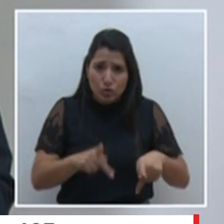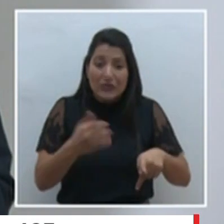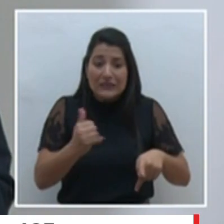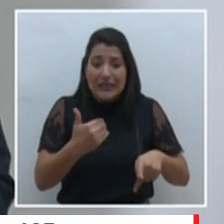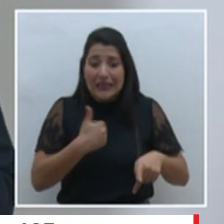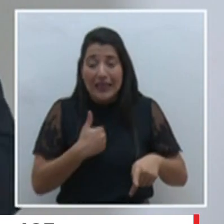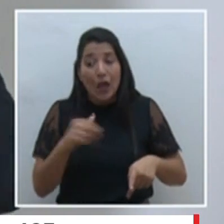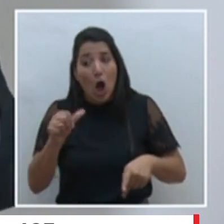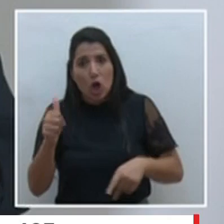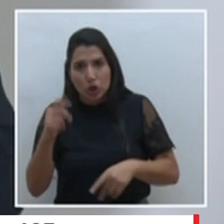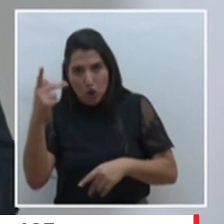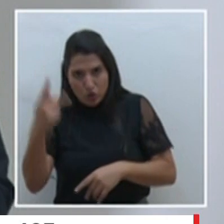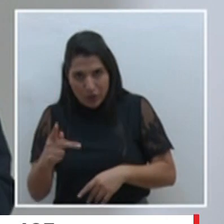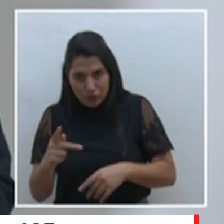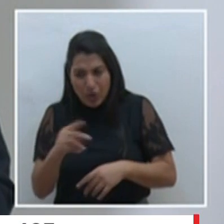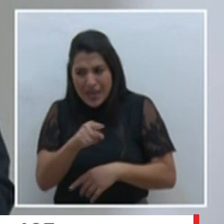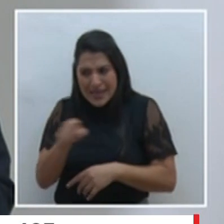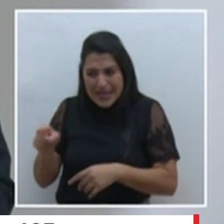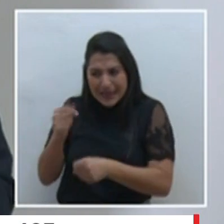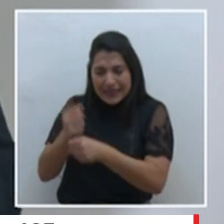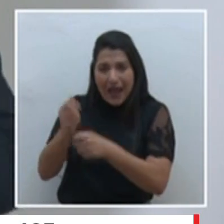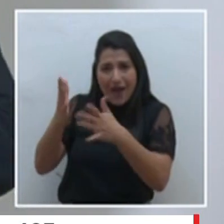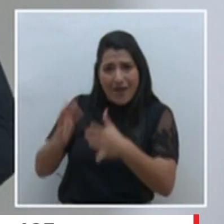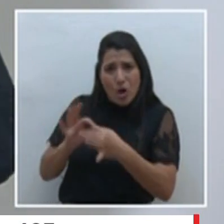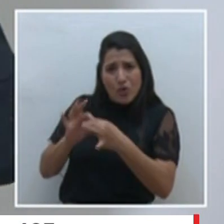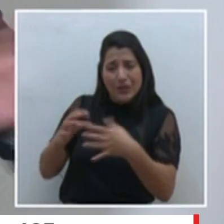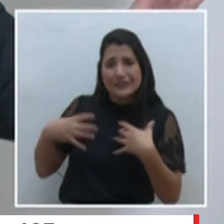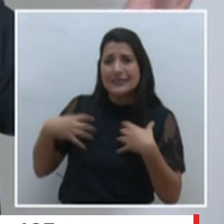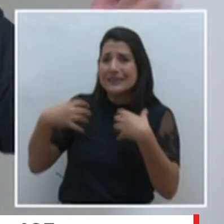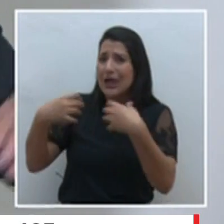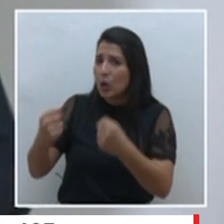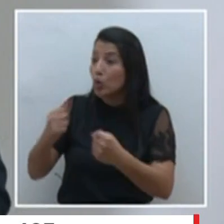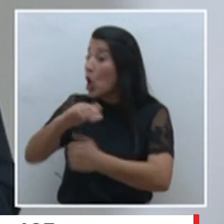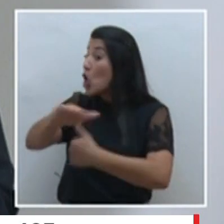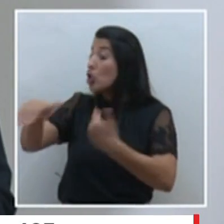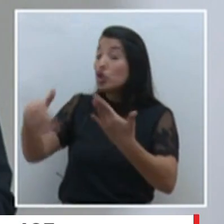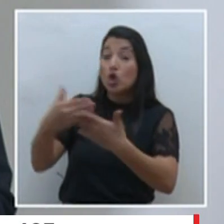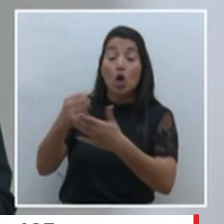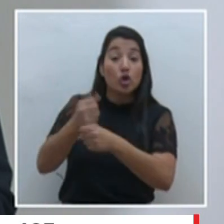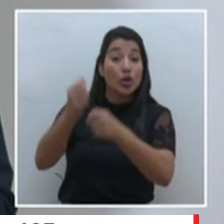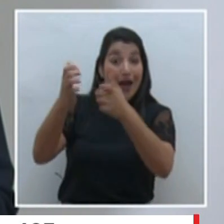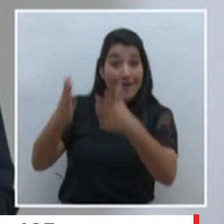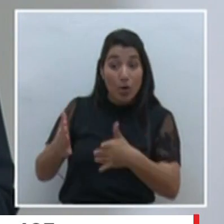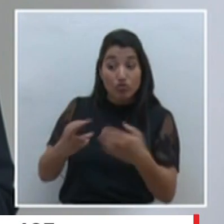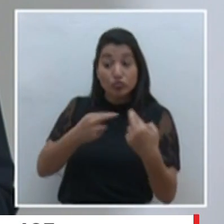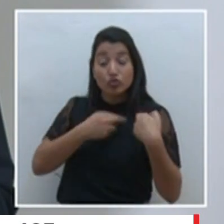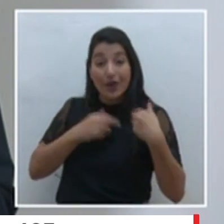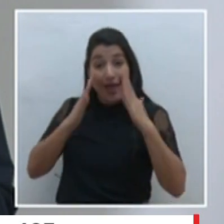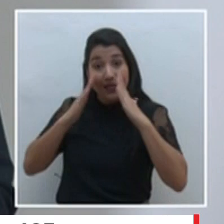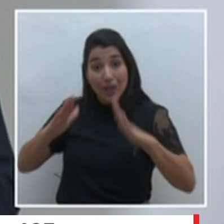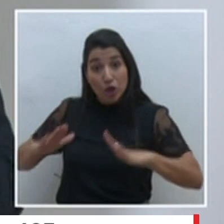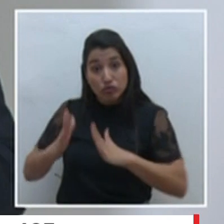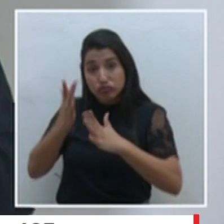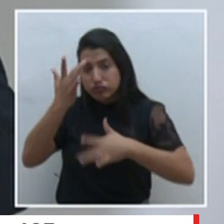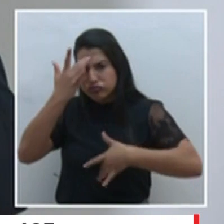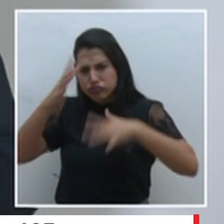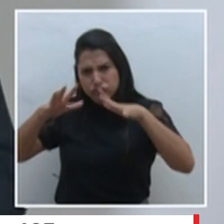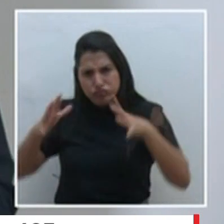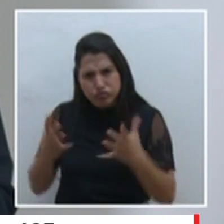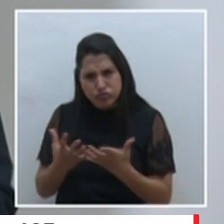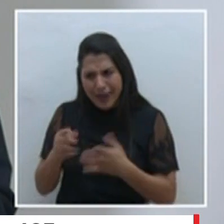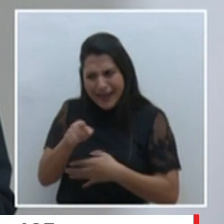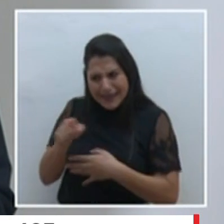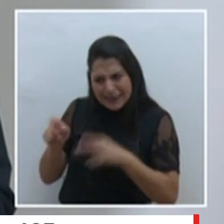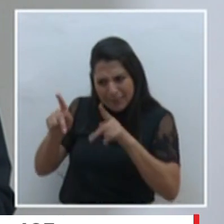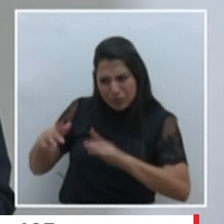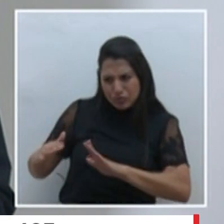salud de primera línea, y aquí llámese todo el personal que ha trabajado en esta pandemia, en realidad son gente que se está